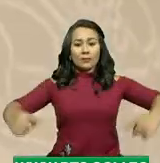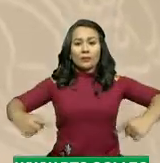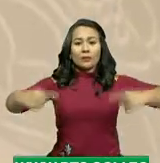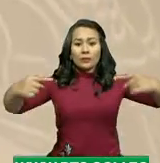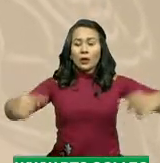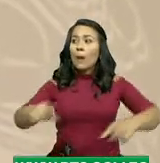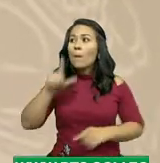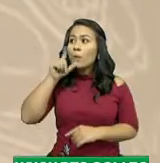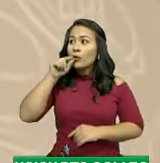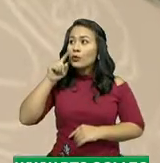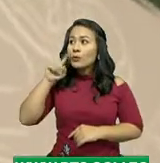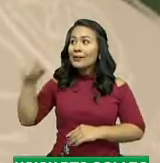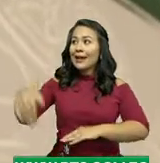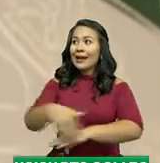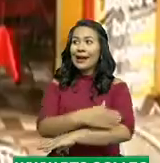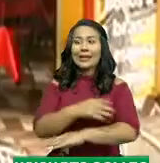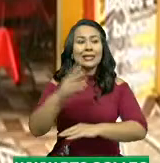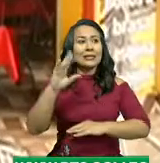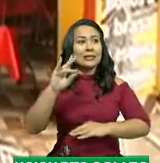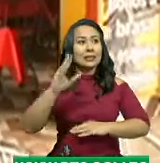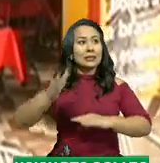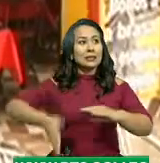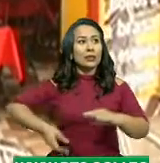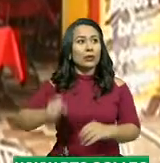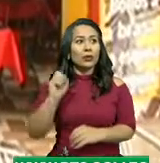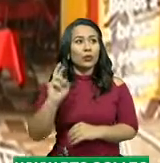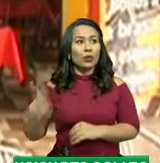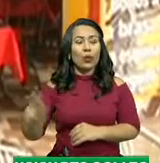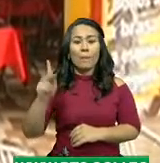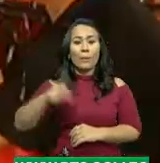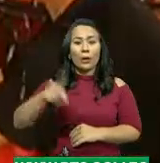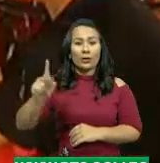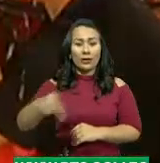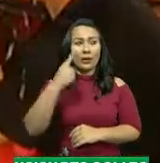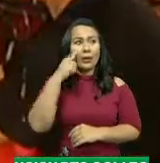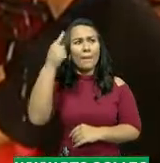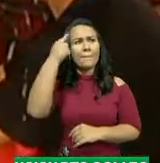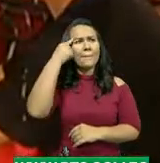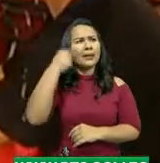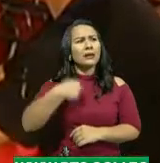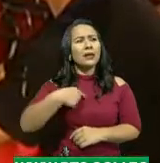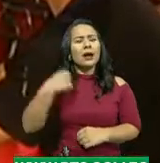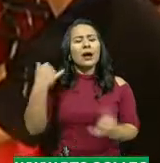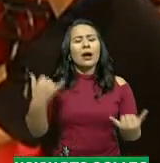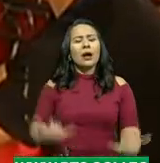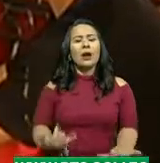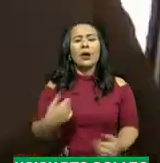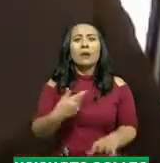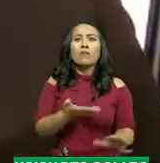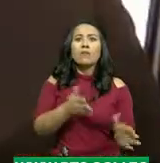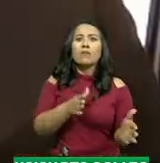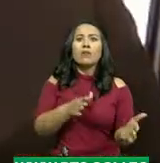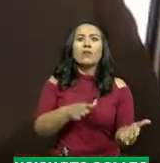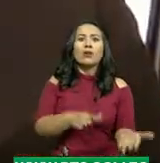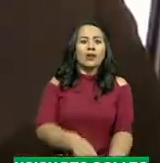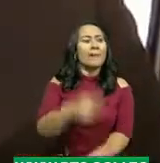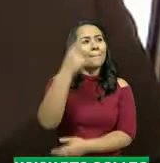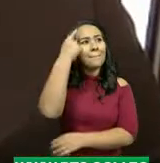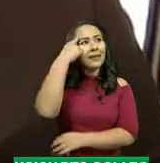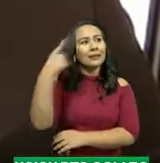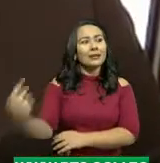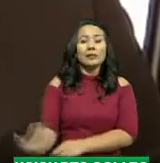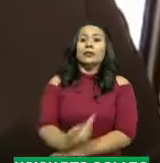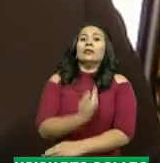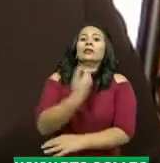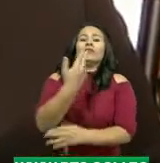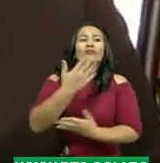calle Séptima y Portete, en el suroeste de Guayaquil. El propietario creyó que era su último día de vida. Me coge ahí porque me encañona y